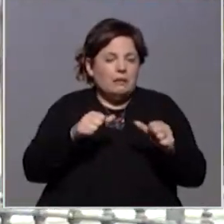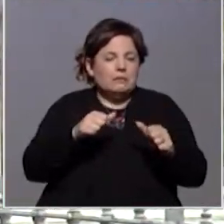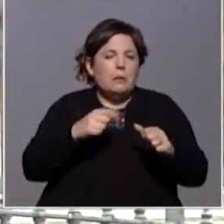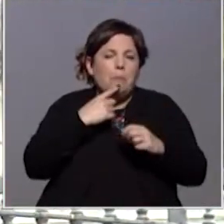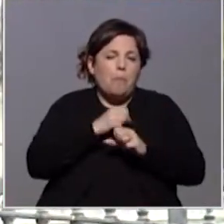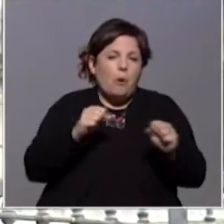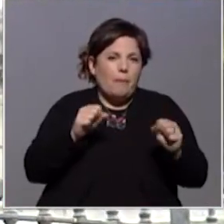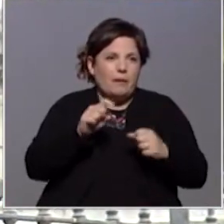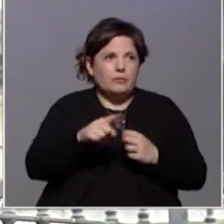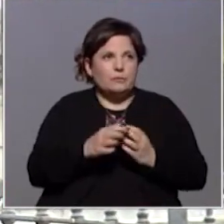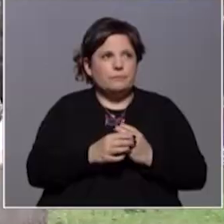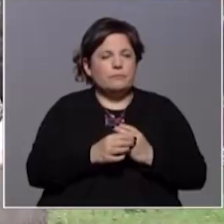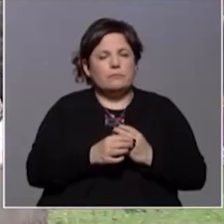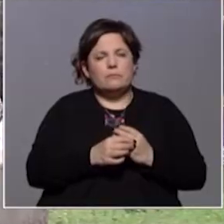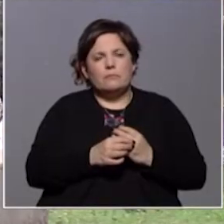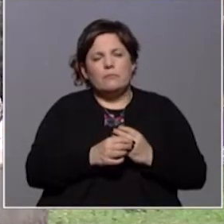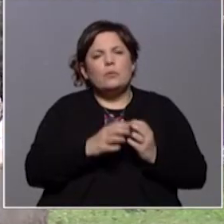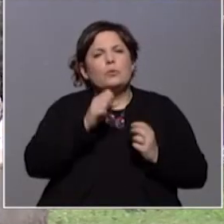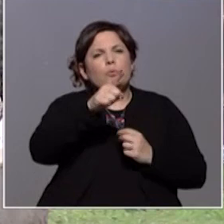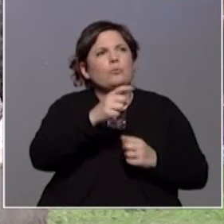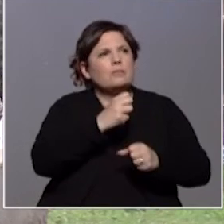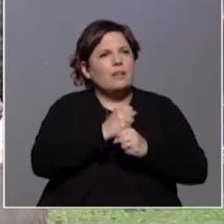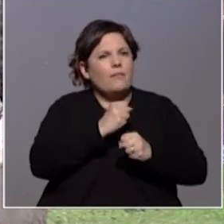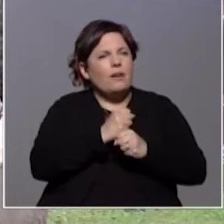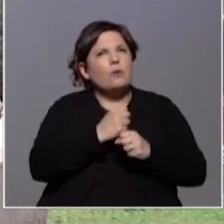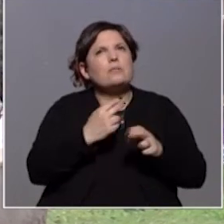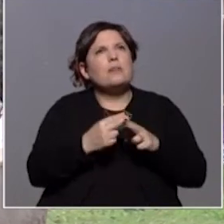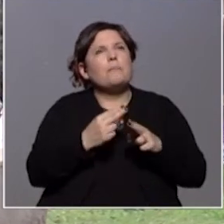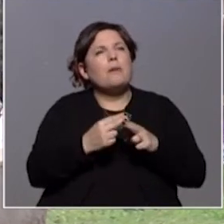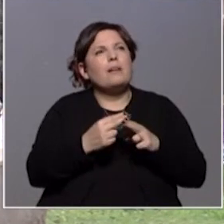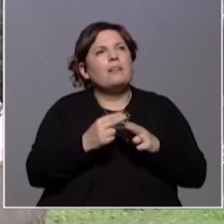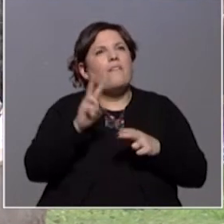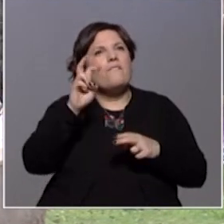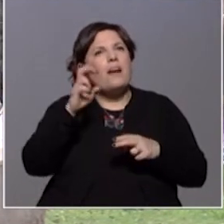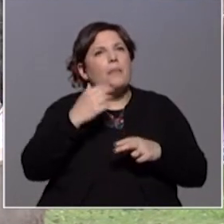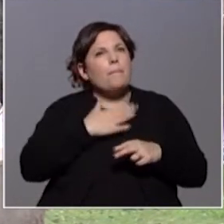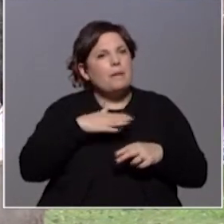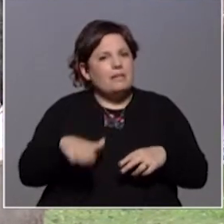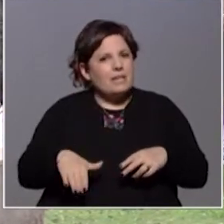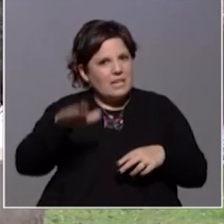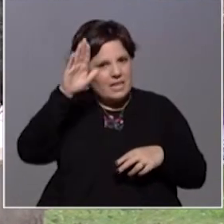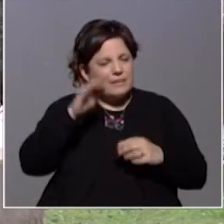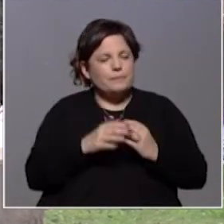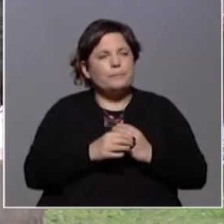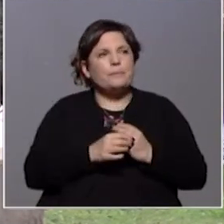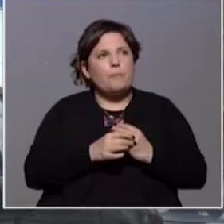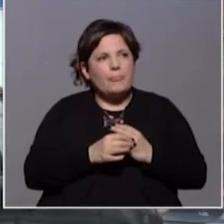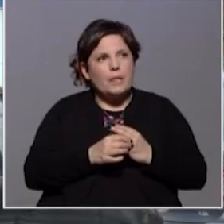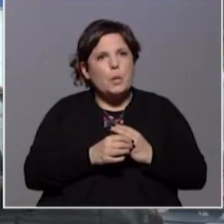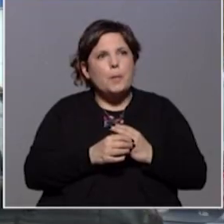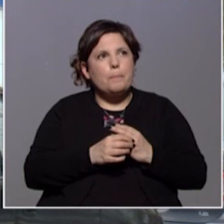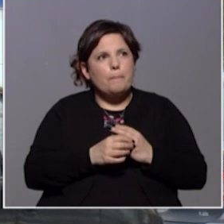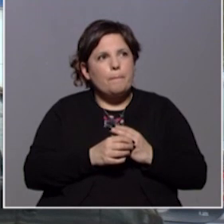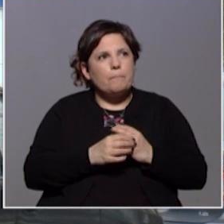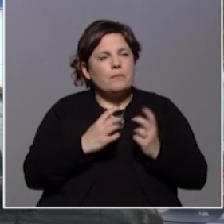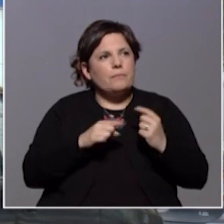Es muy probable, sí, que sea eso. Vos al trabajo le llamaste El Verde de mi Niñez. El Verde de mi Niñez. El Verde de mi Niñez. Y